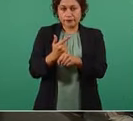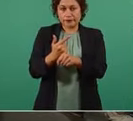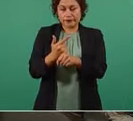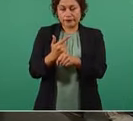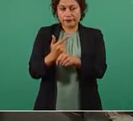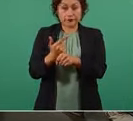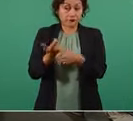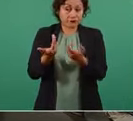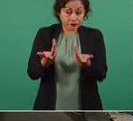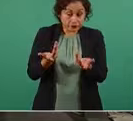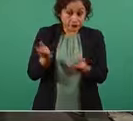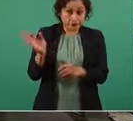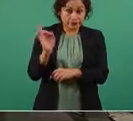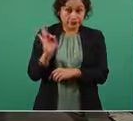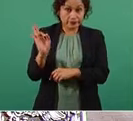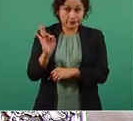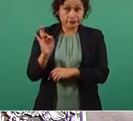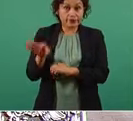Sí.